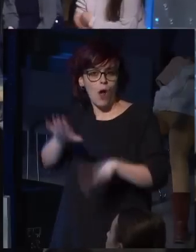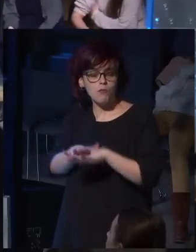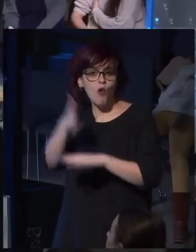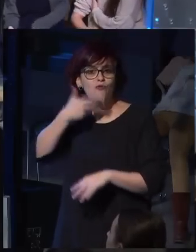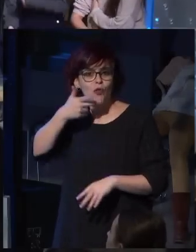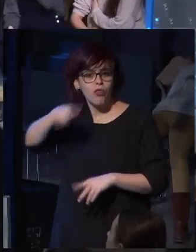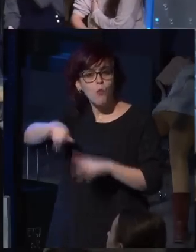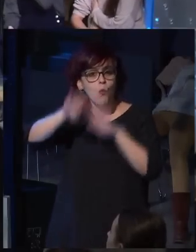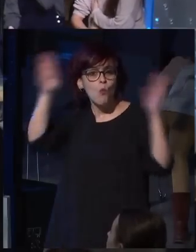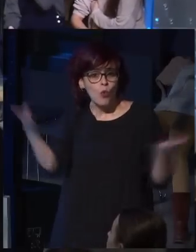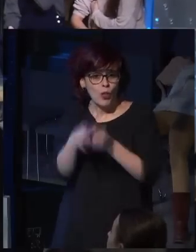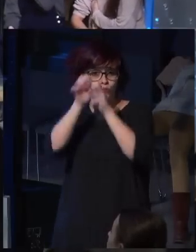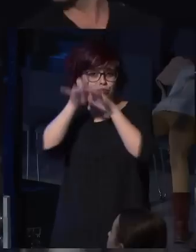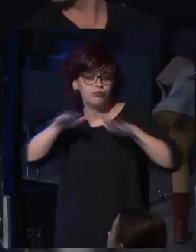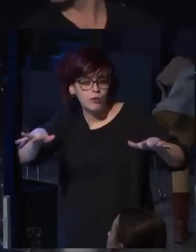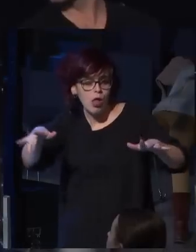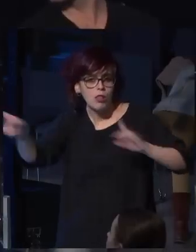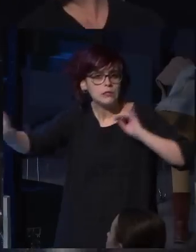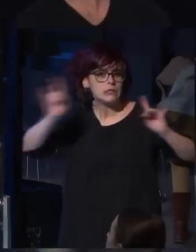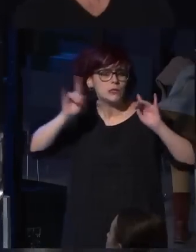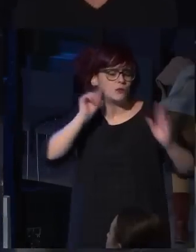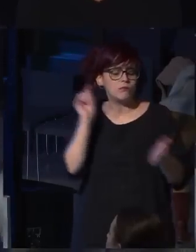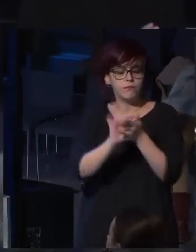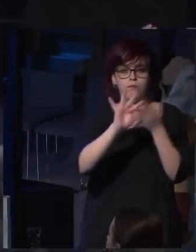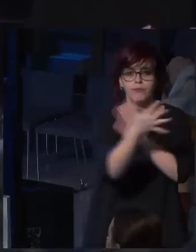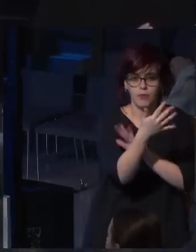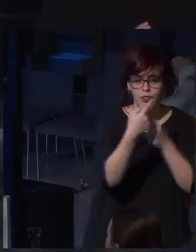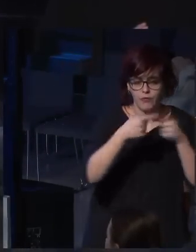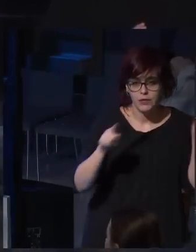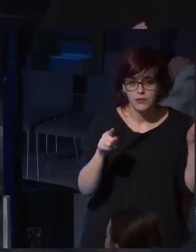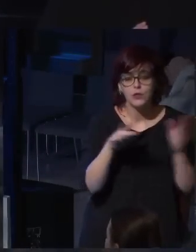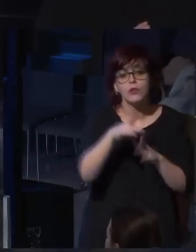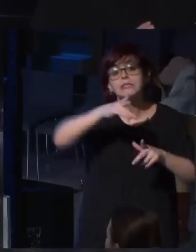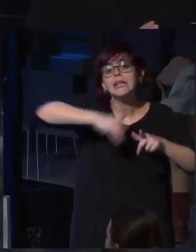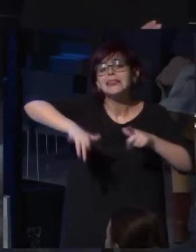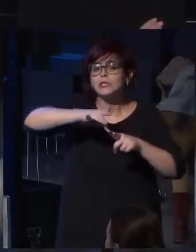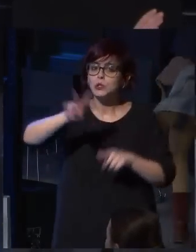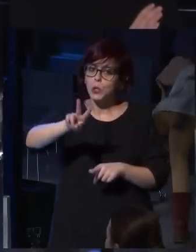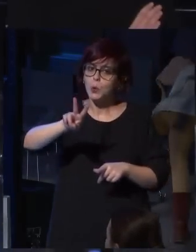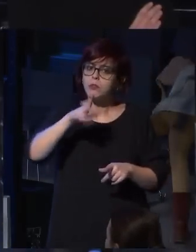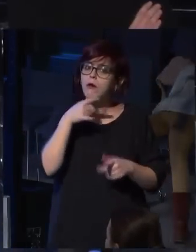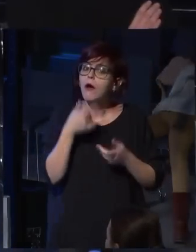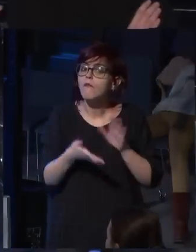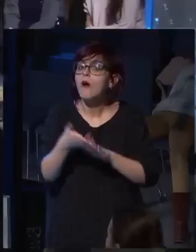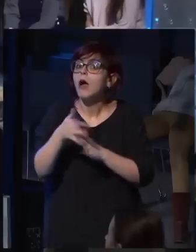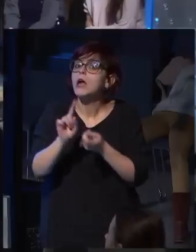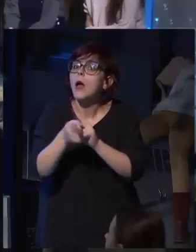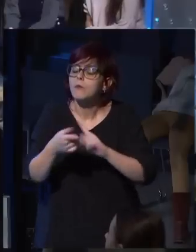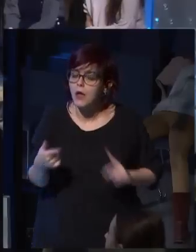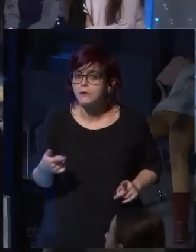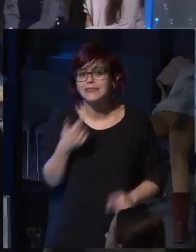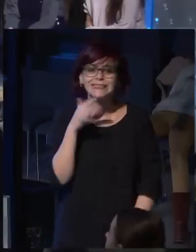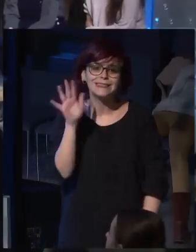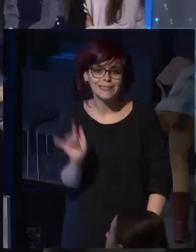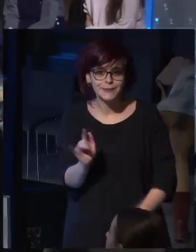conocer mundialmente, de repente que su sonido cambiara directamente, que probablemente el segundo disco cambiara un poco. ¿Ah, sí? No digo yo, que igual cambia sí. Un